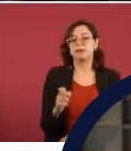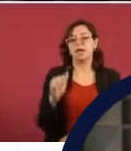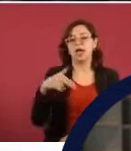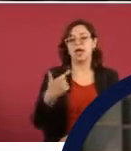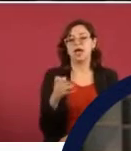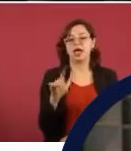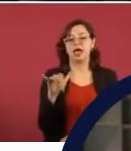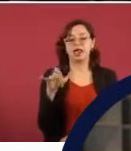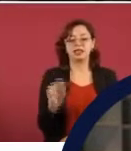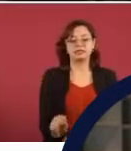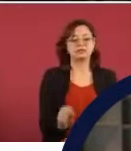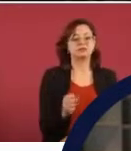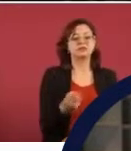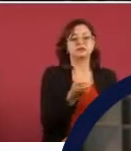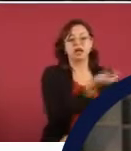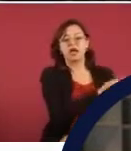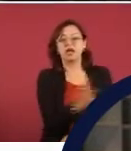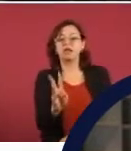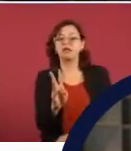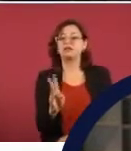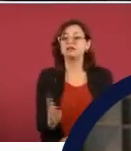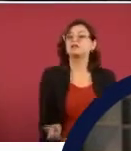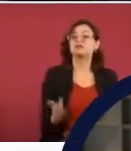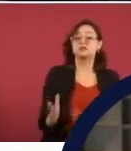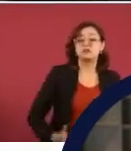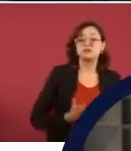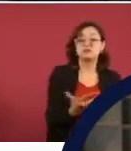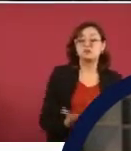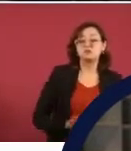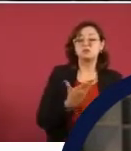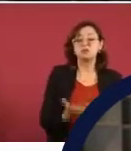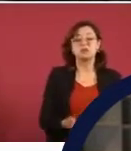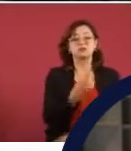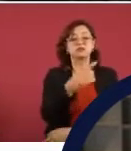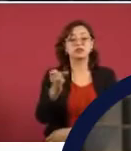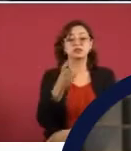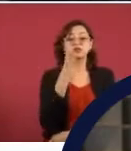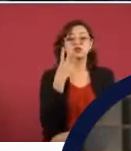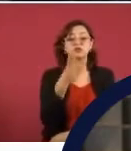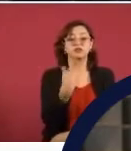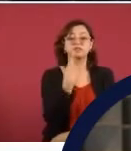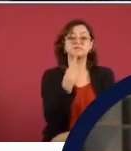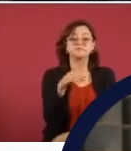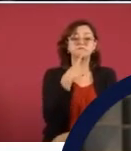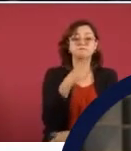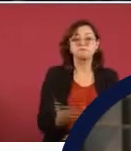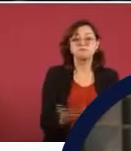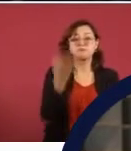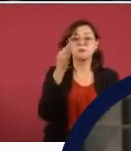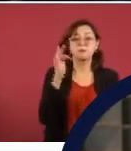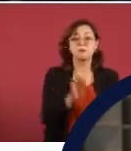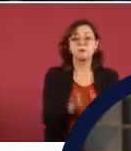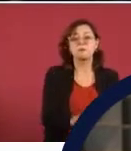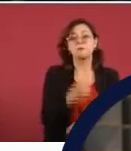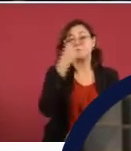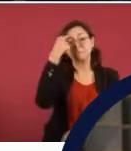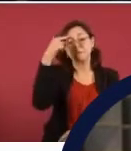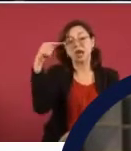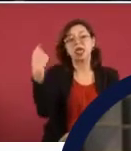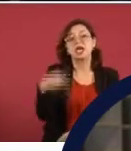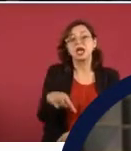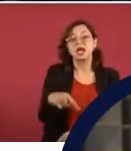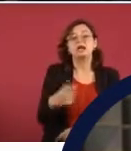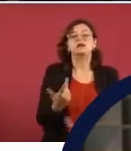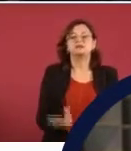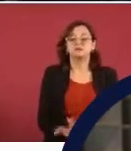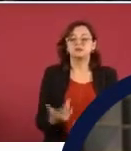más favorables las condiciones, para que el saldo negativo que se arroja en este año se convierta en positivo ya para